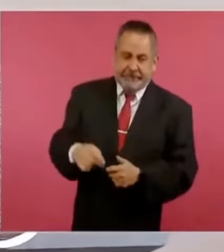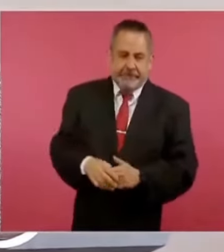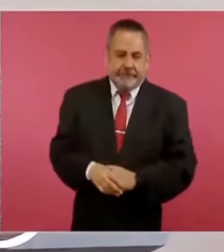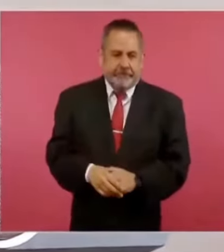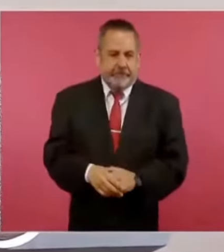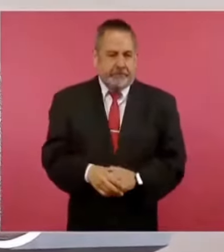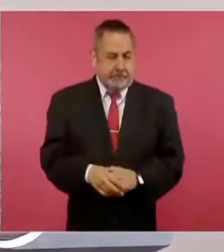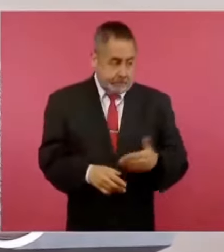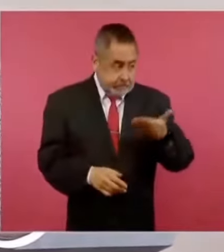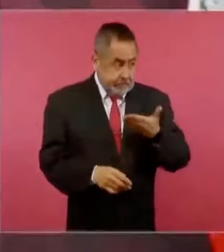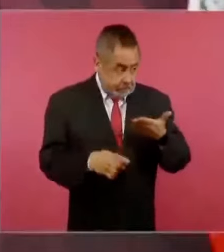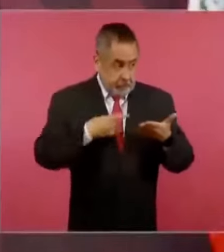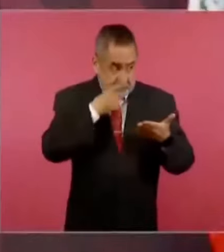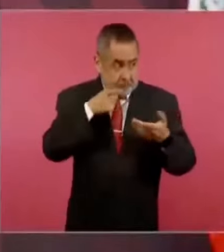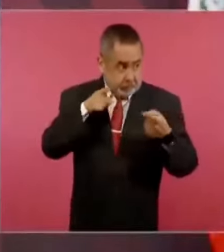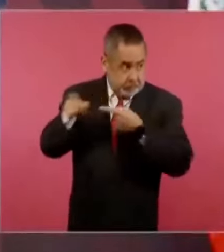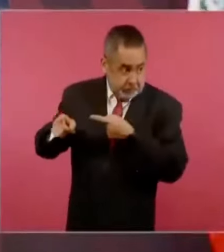Esto es lo que le vas a decir.